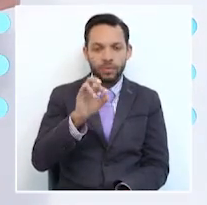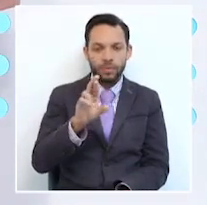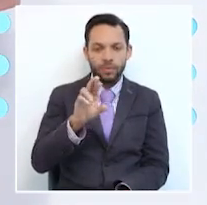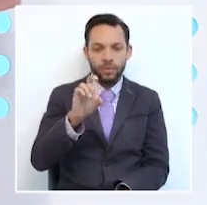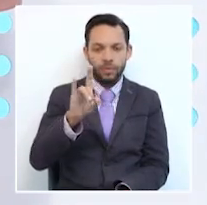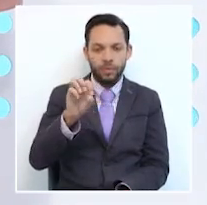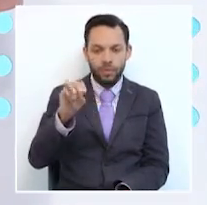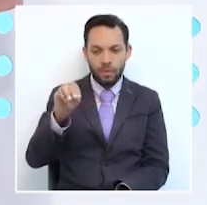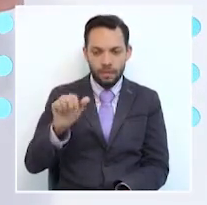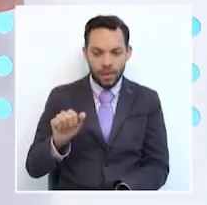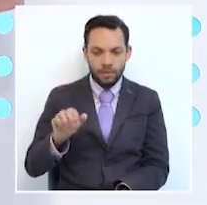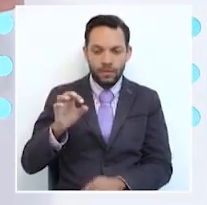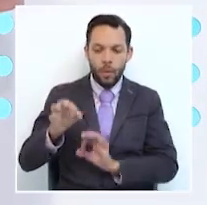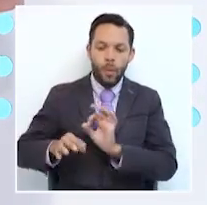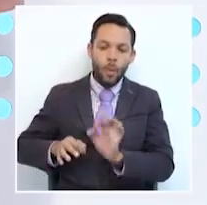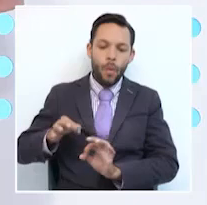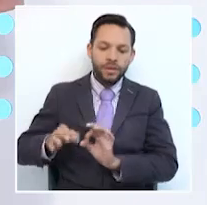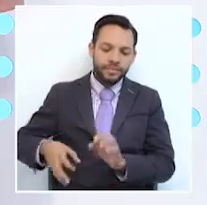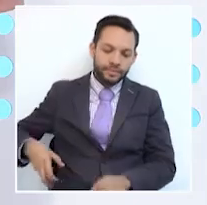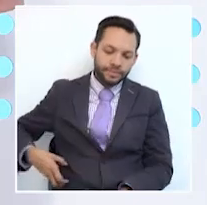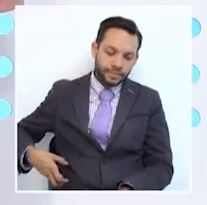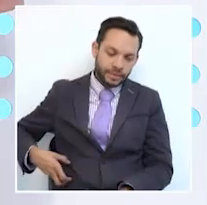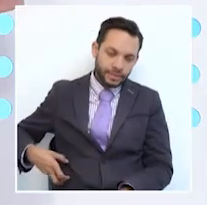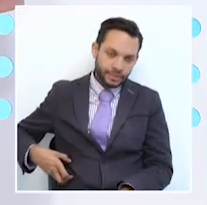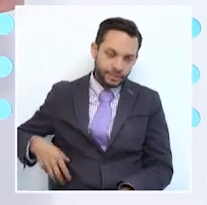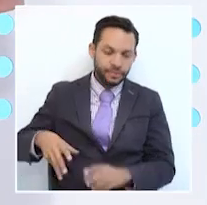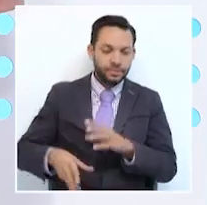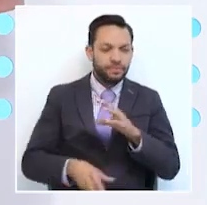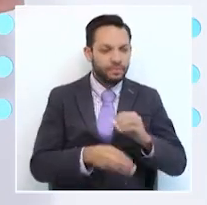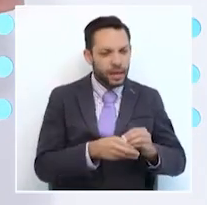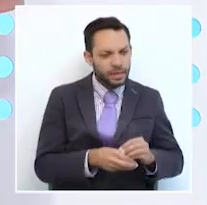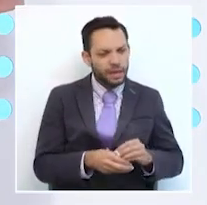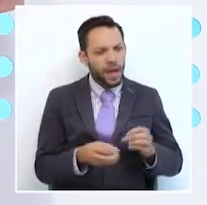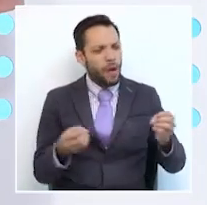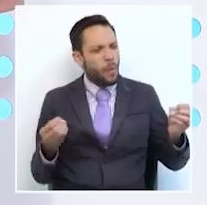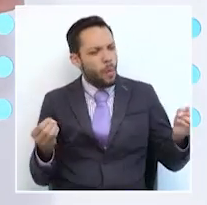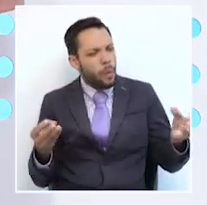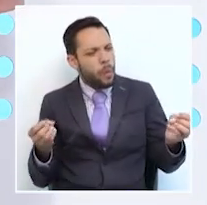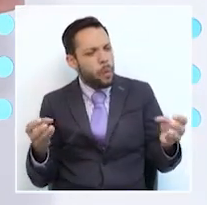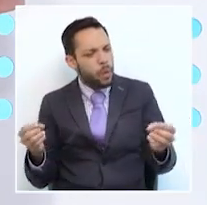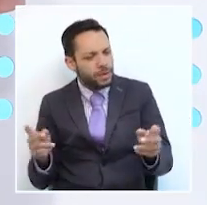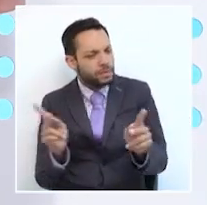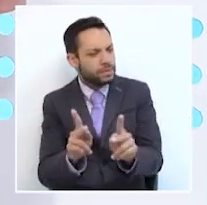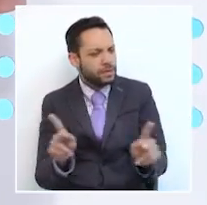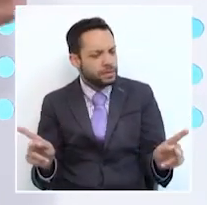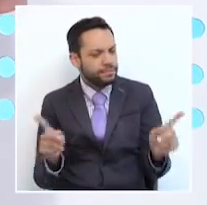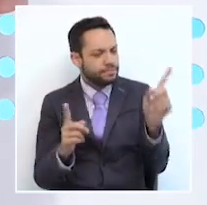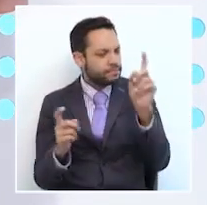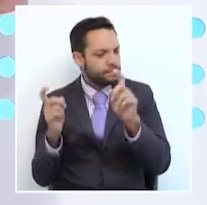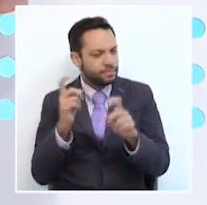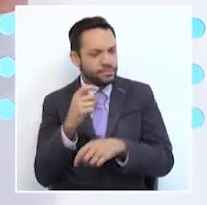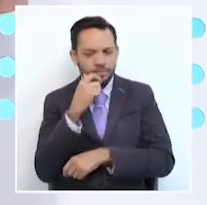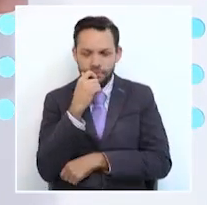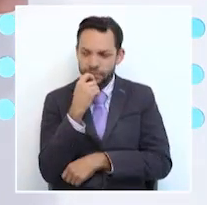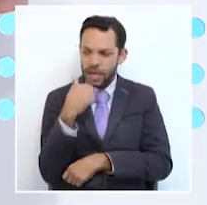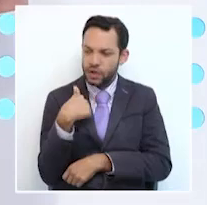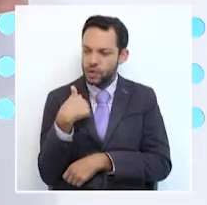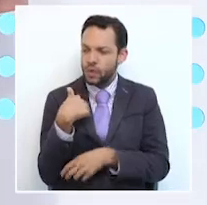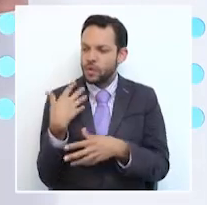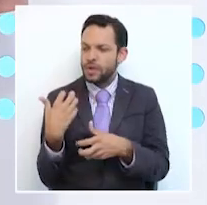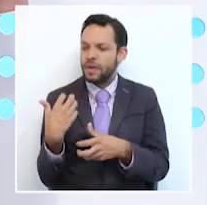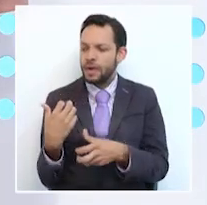entonces siga con esa práctica ahora muchas personas no se estarán preguntando en este momento ay qué rico pero yo soy